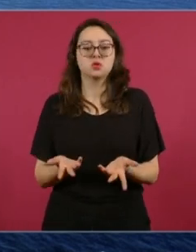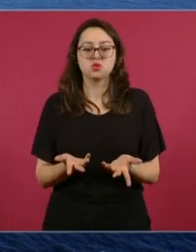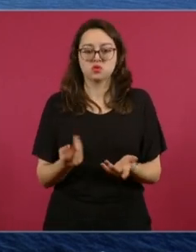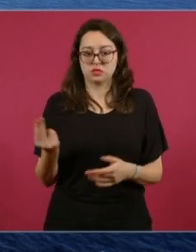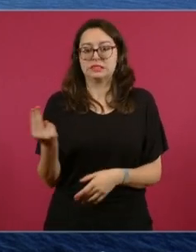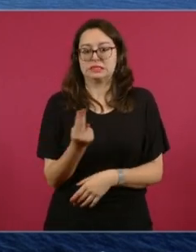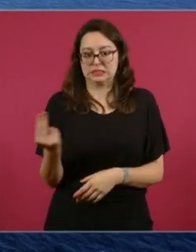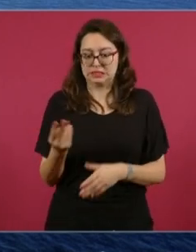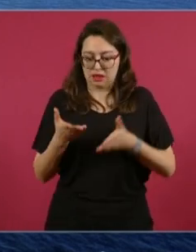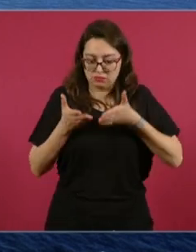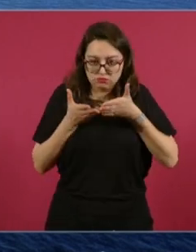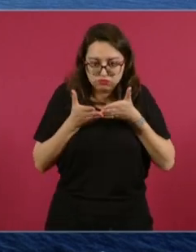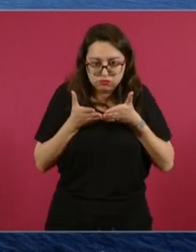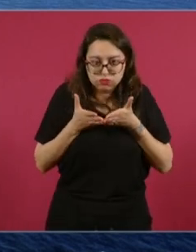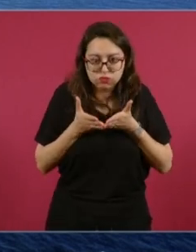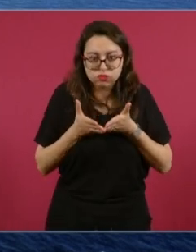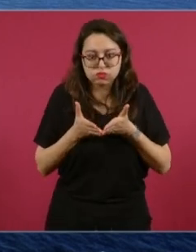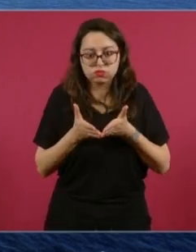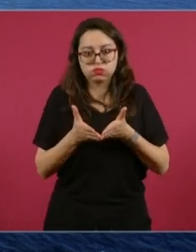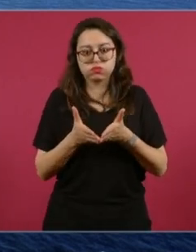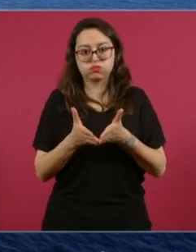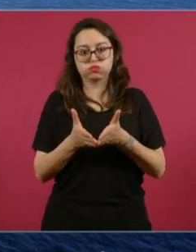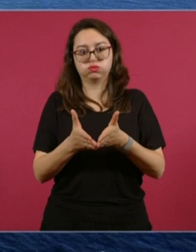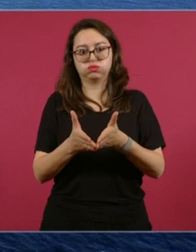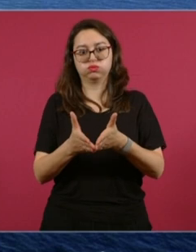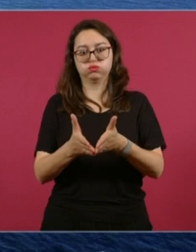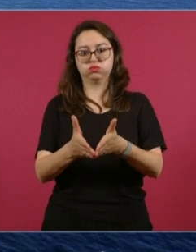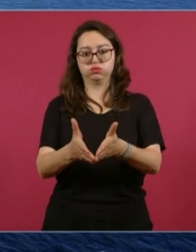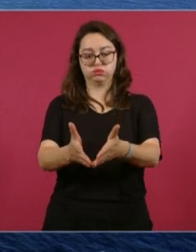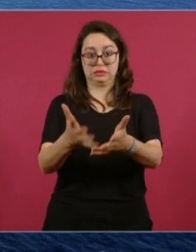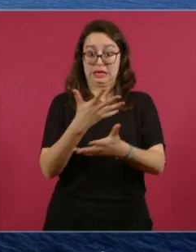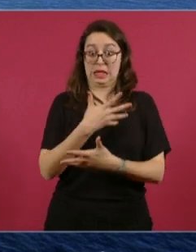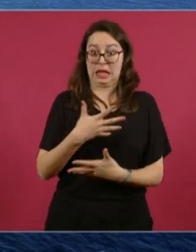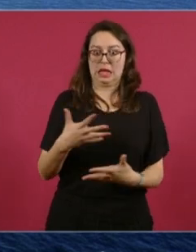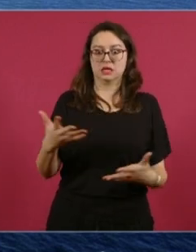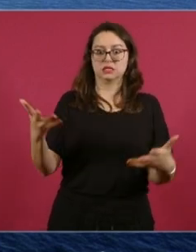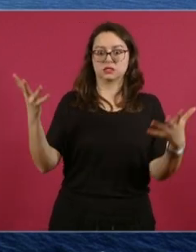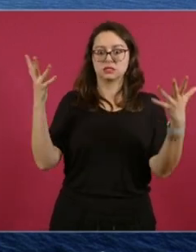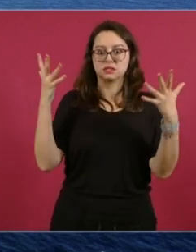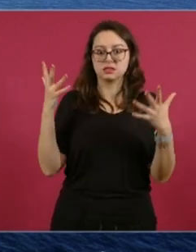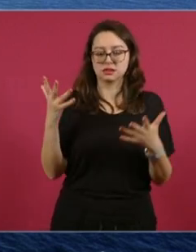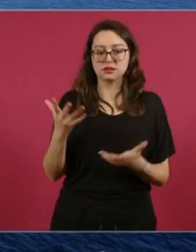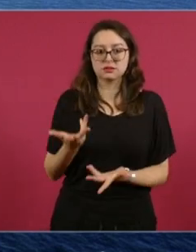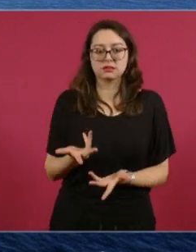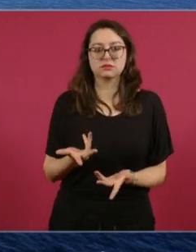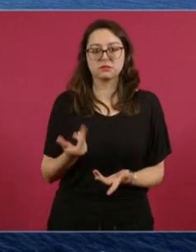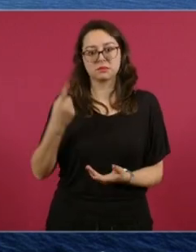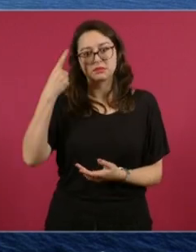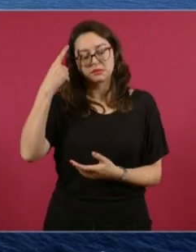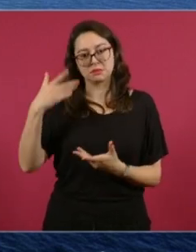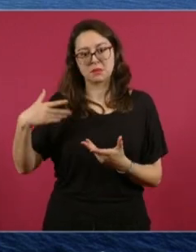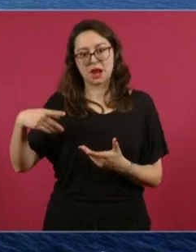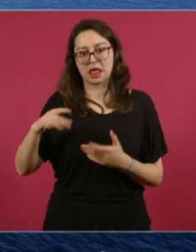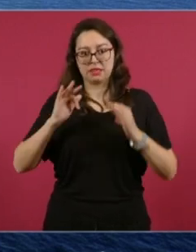enormes, los llamados post-Panamá, con contenedores y puedan hacer